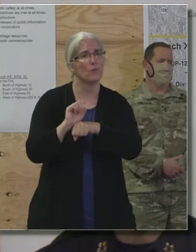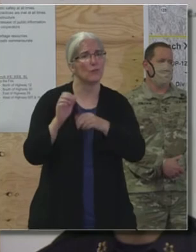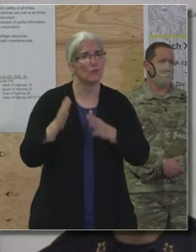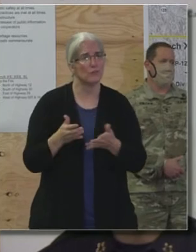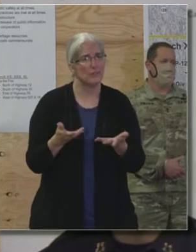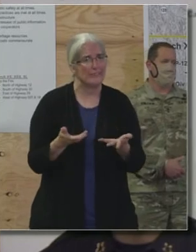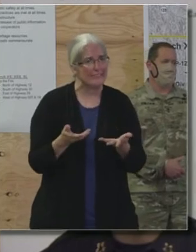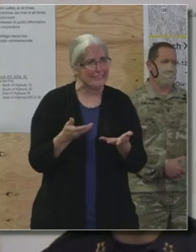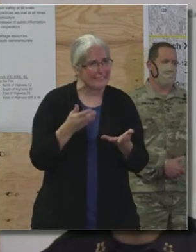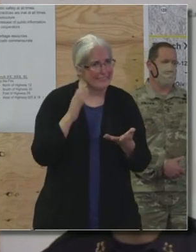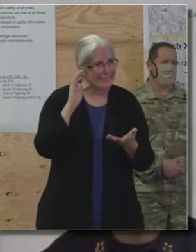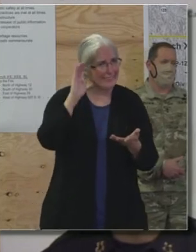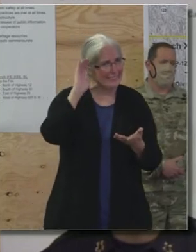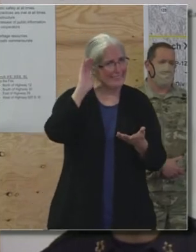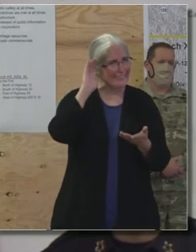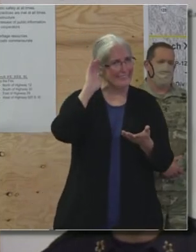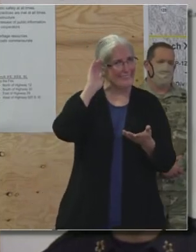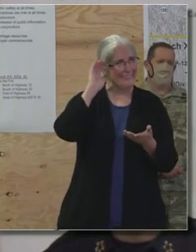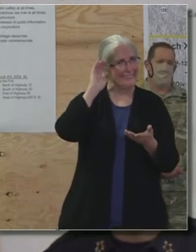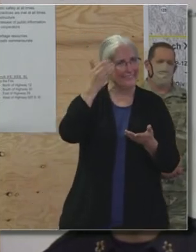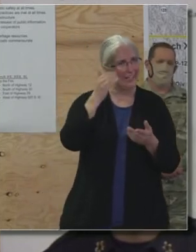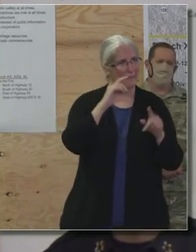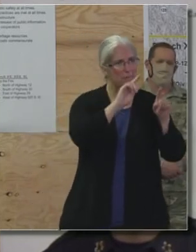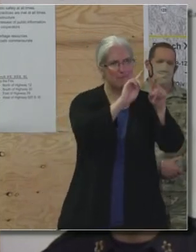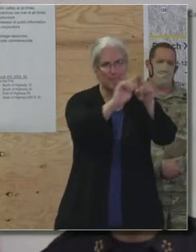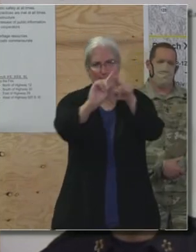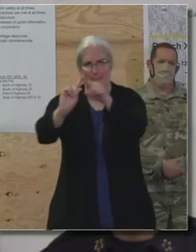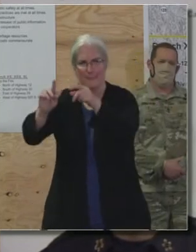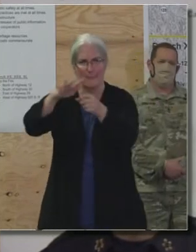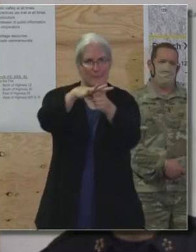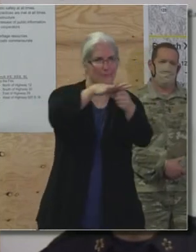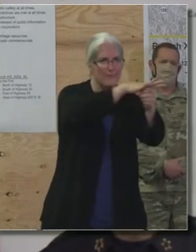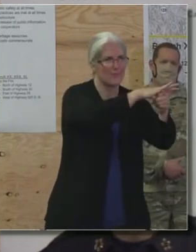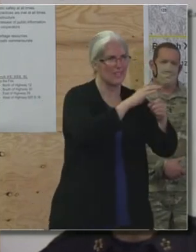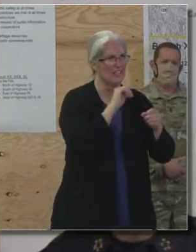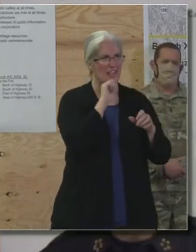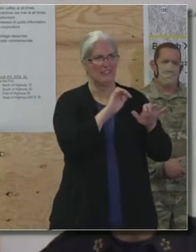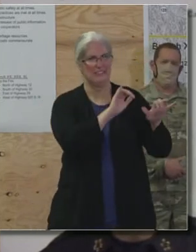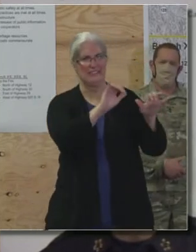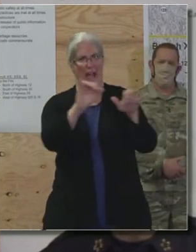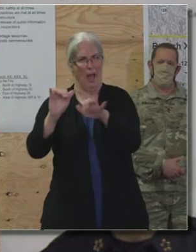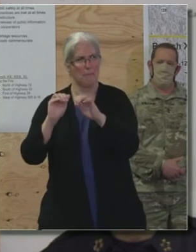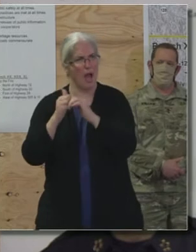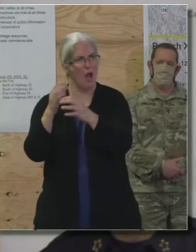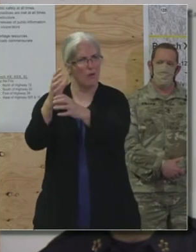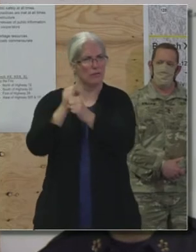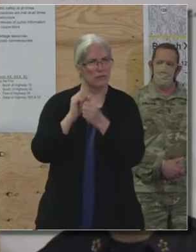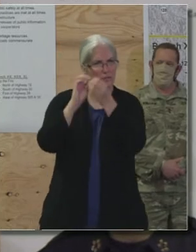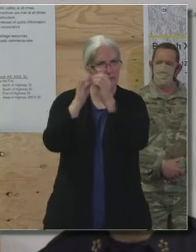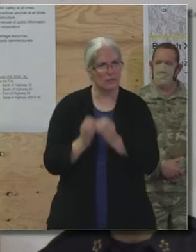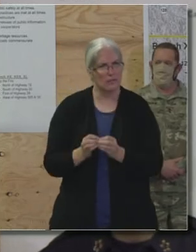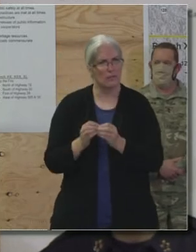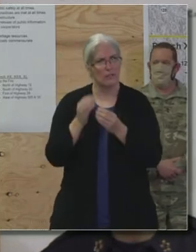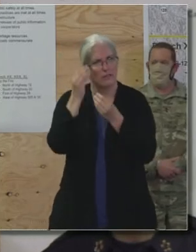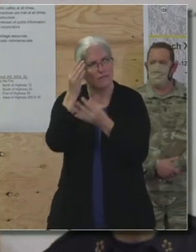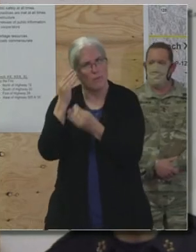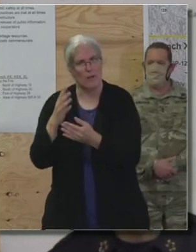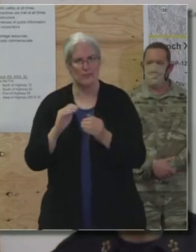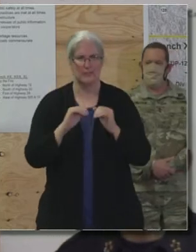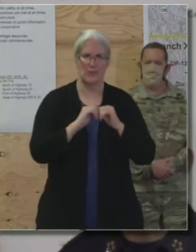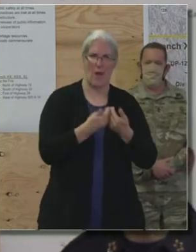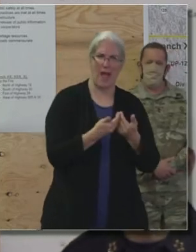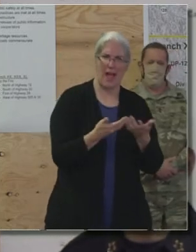que los condados son incongruentes en colectar esta información y compartirla y no tienen la tecnología para hacer es con